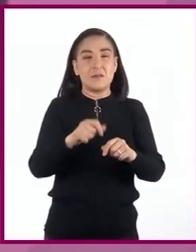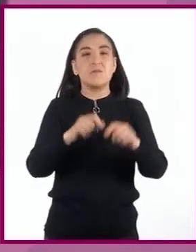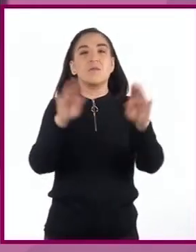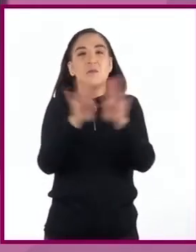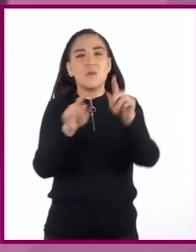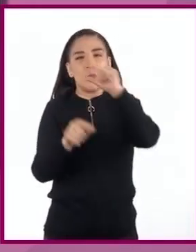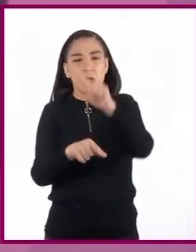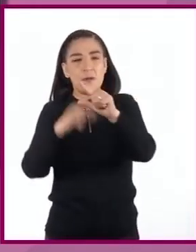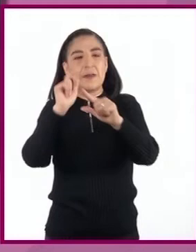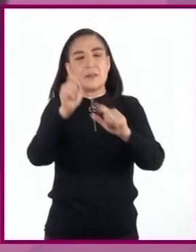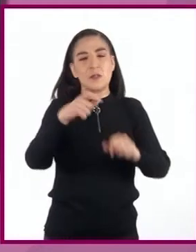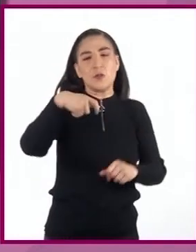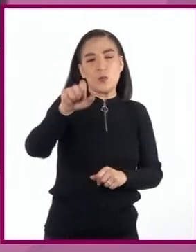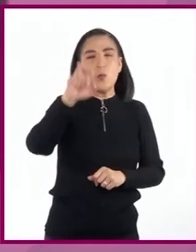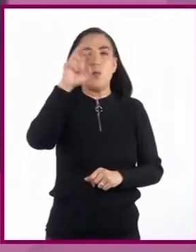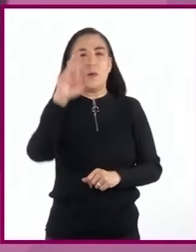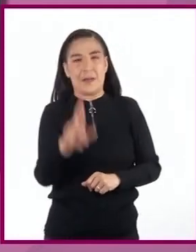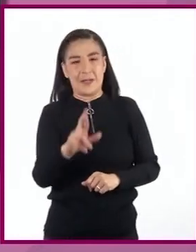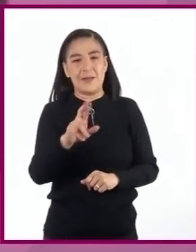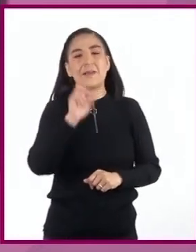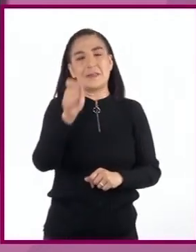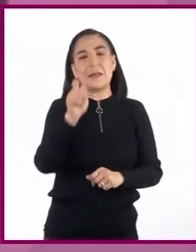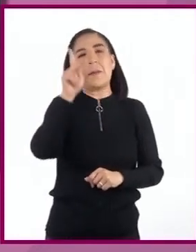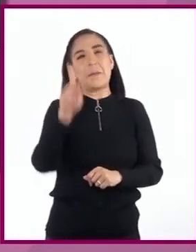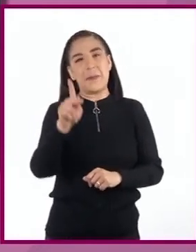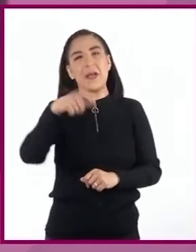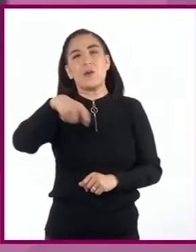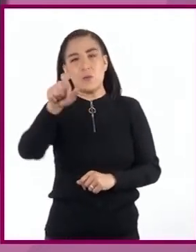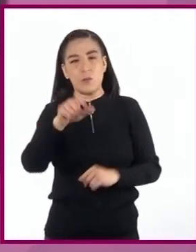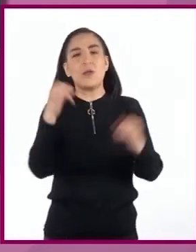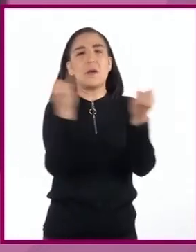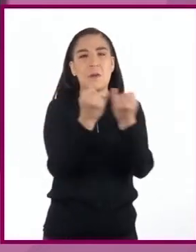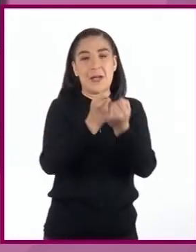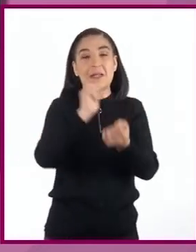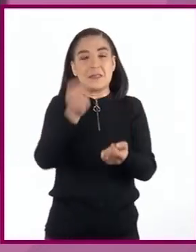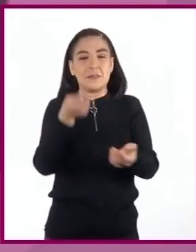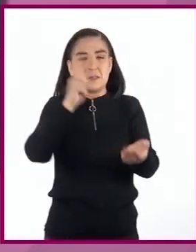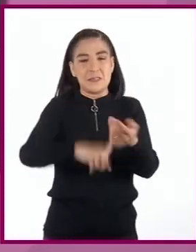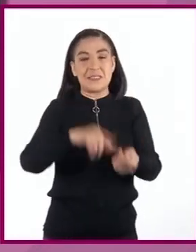son el lado QR y el lado PQ. Ambos ángulos miden